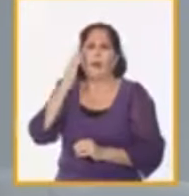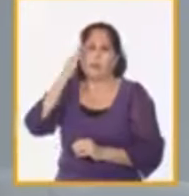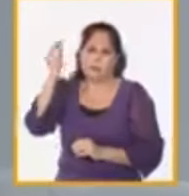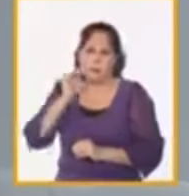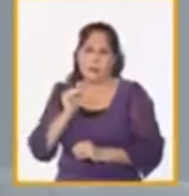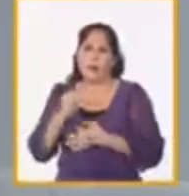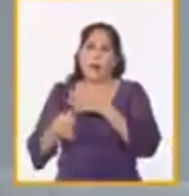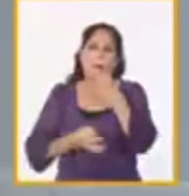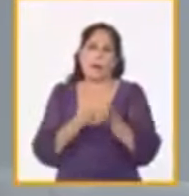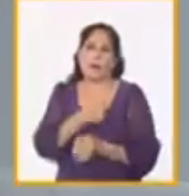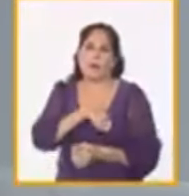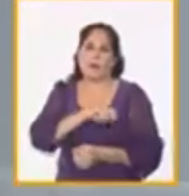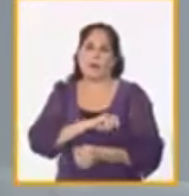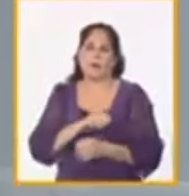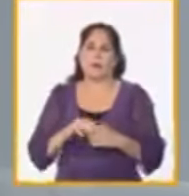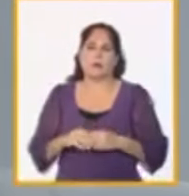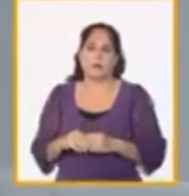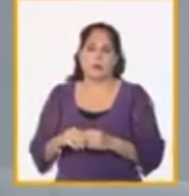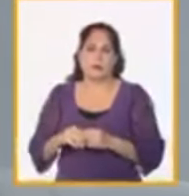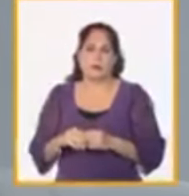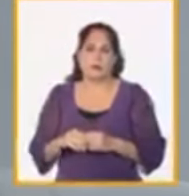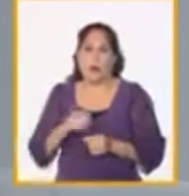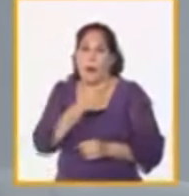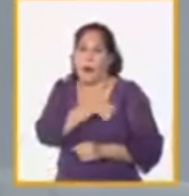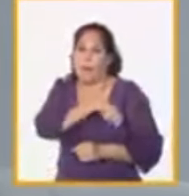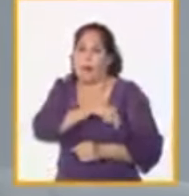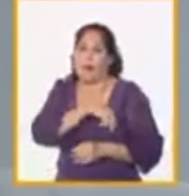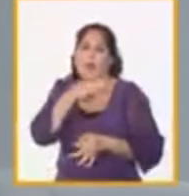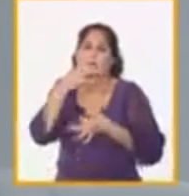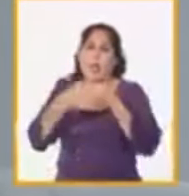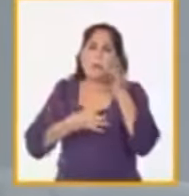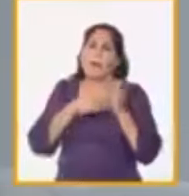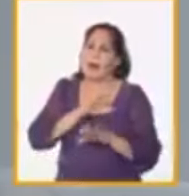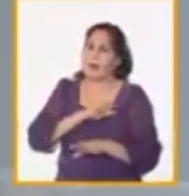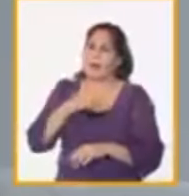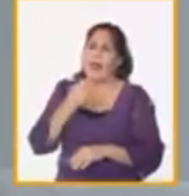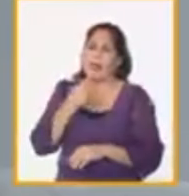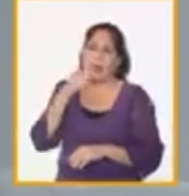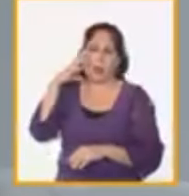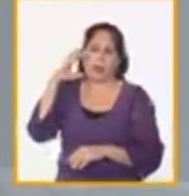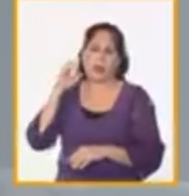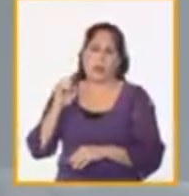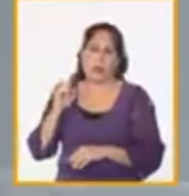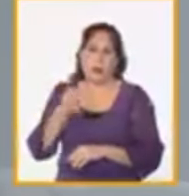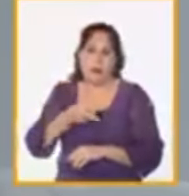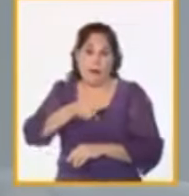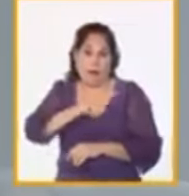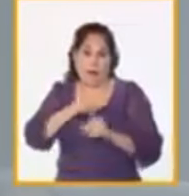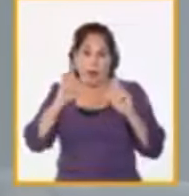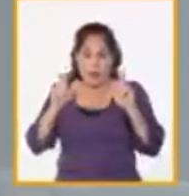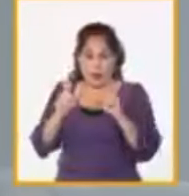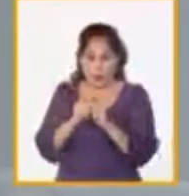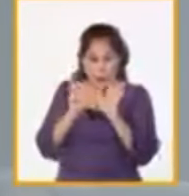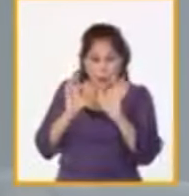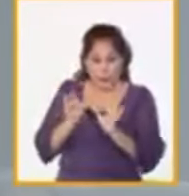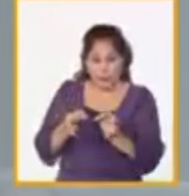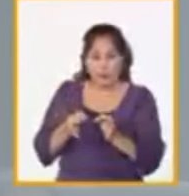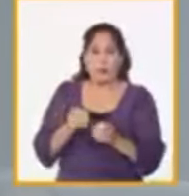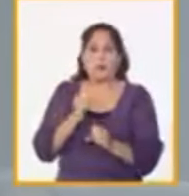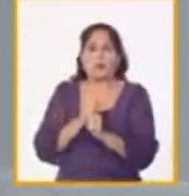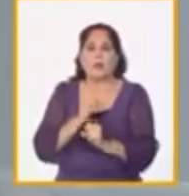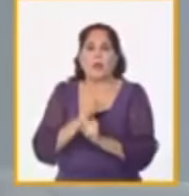a la población. Nuestra población, cuando se le explica, entiende. Y nosotros ayer en la reunión que teníamos de